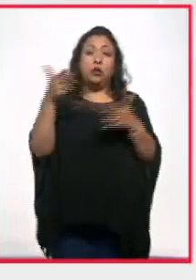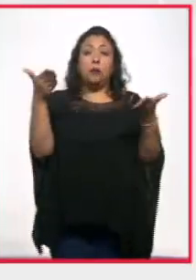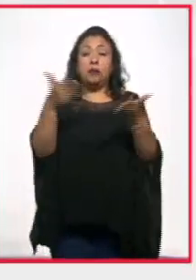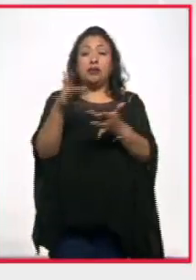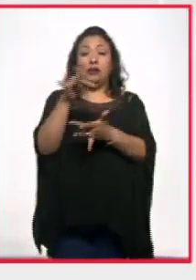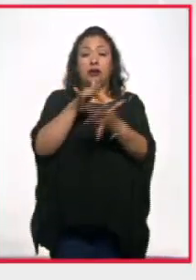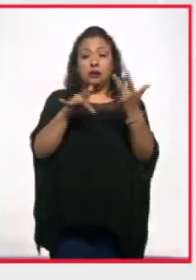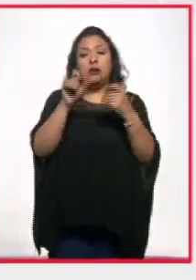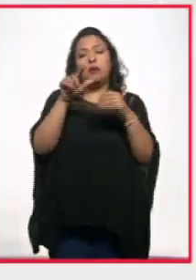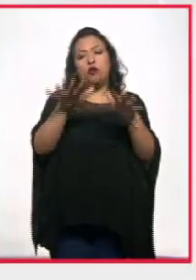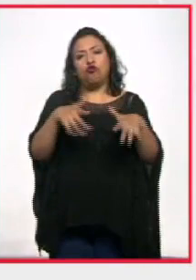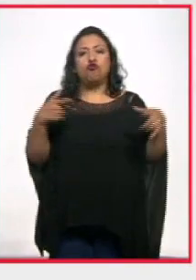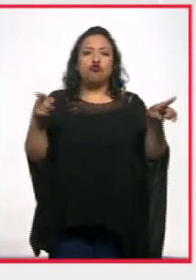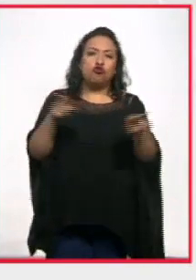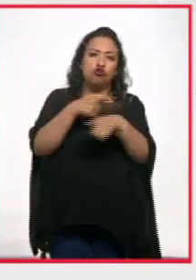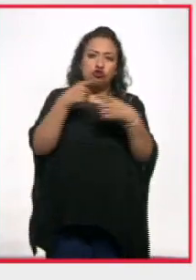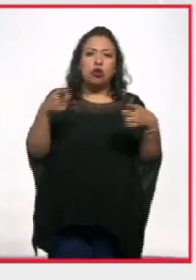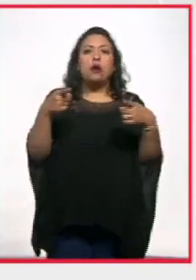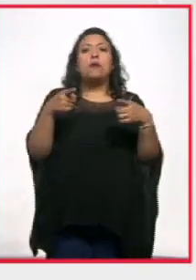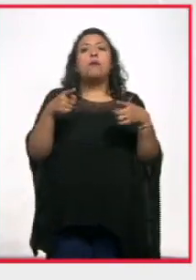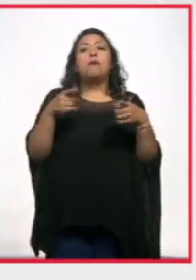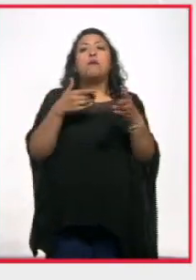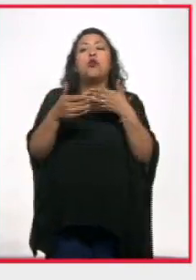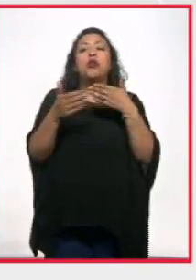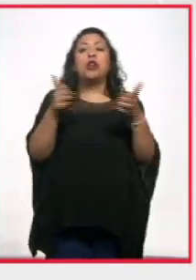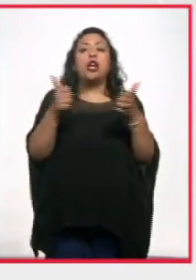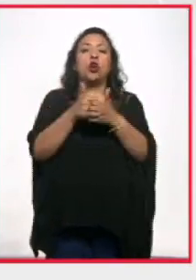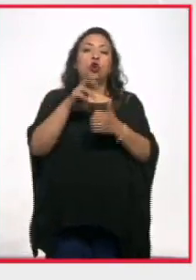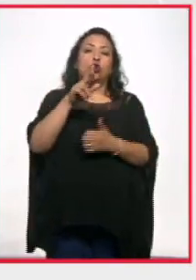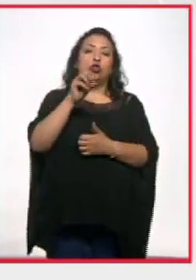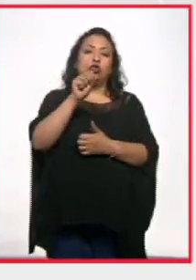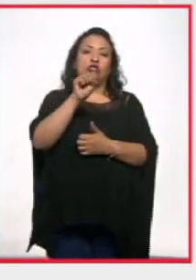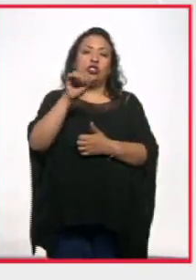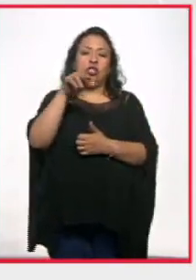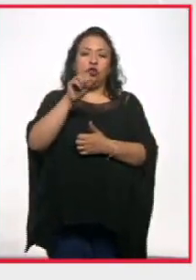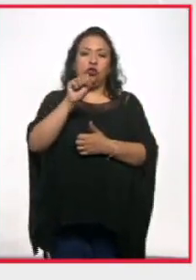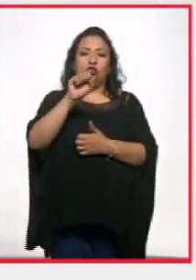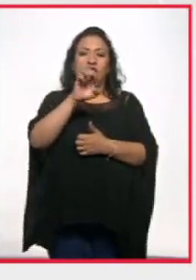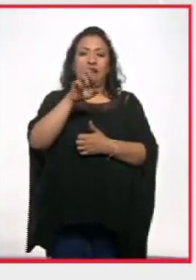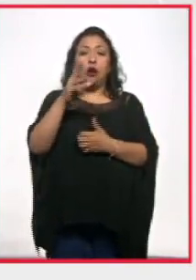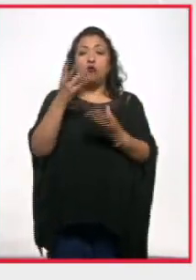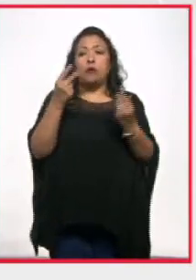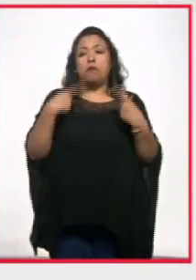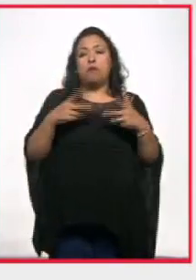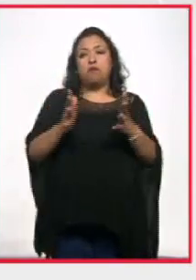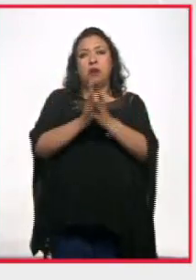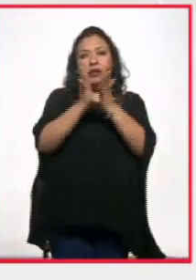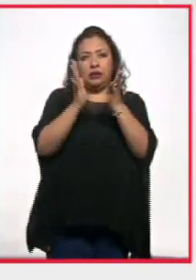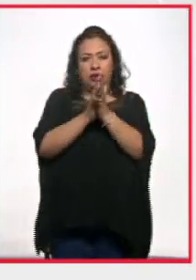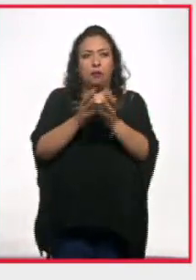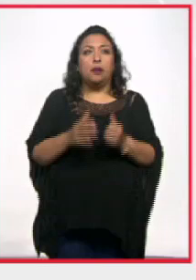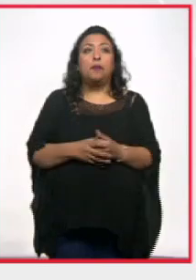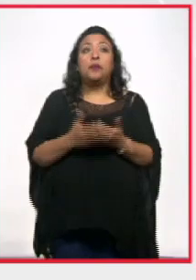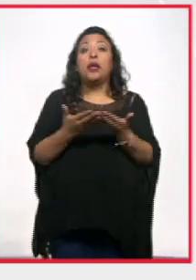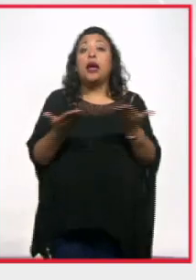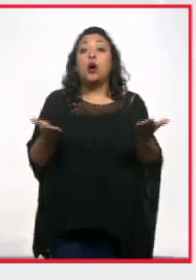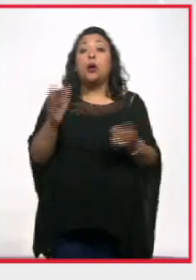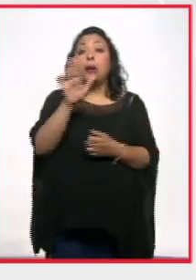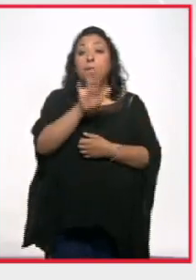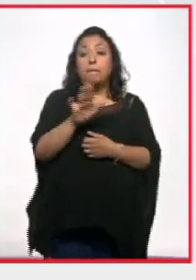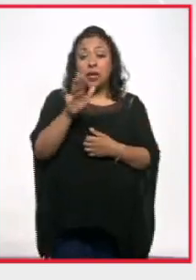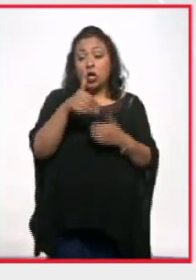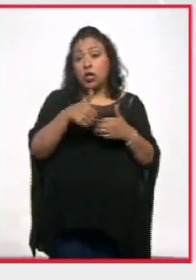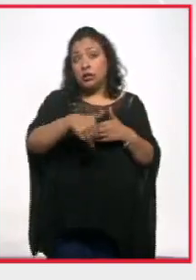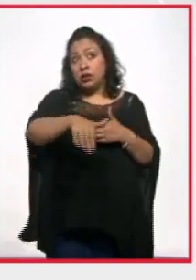por supuesto, concierto, Orquesta Moderna con Rocino Serrano y un montonal de colaboradores. Mientras tanto, los miércoles de